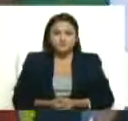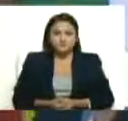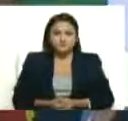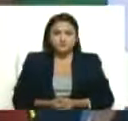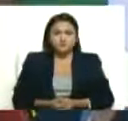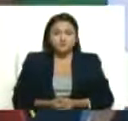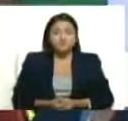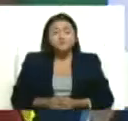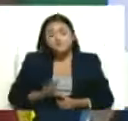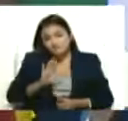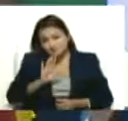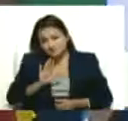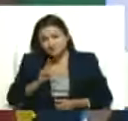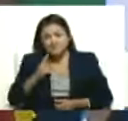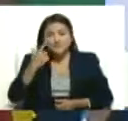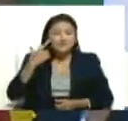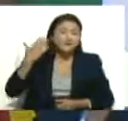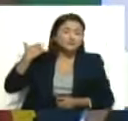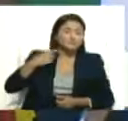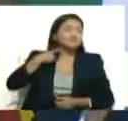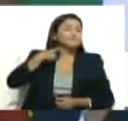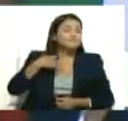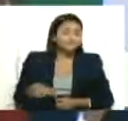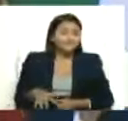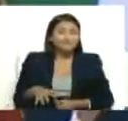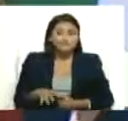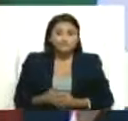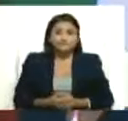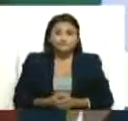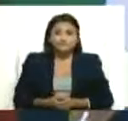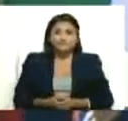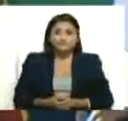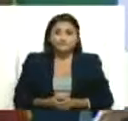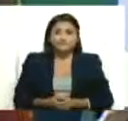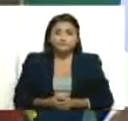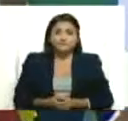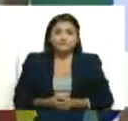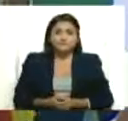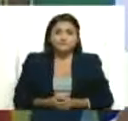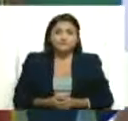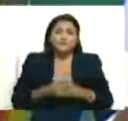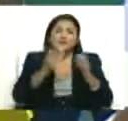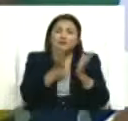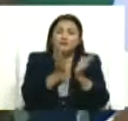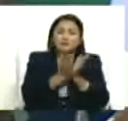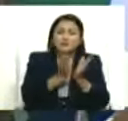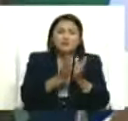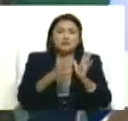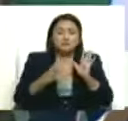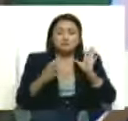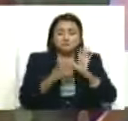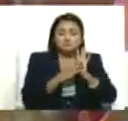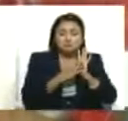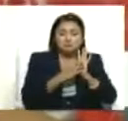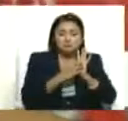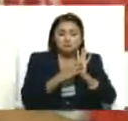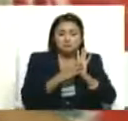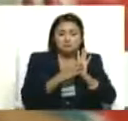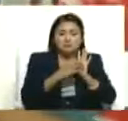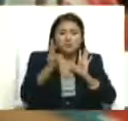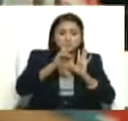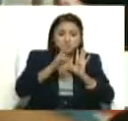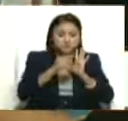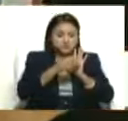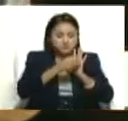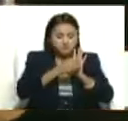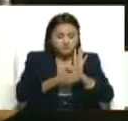Y miren, eso se había perdido. Sí, hasta en las escuelas entregaban el mapa de Venezuela